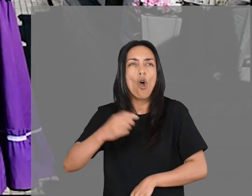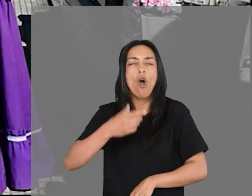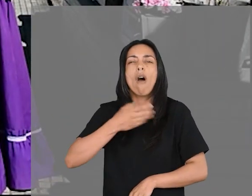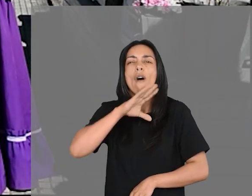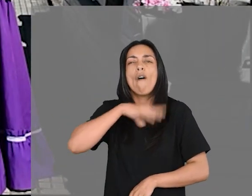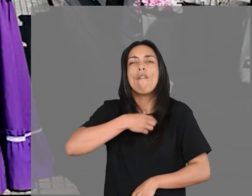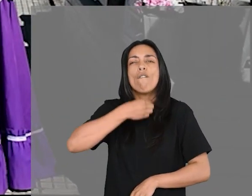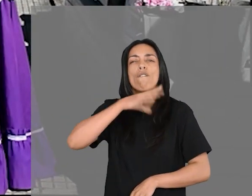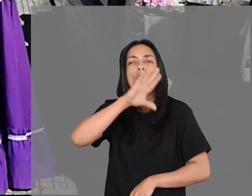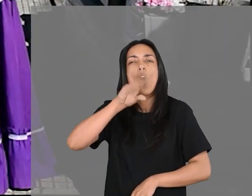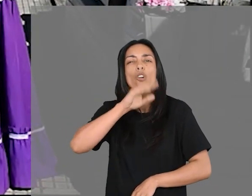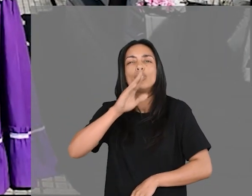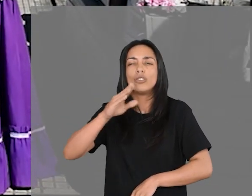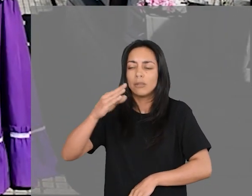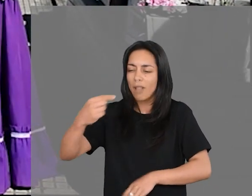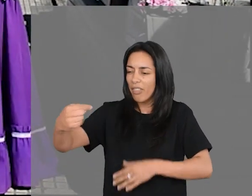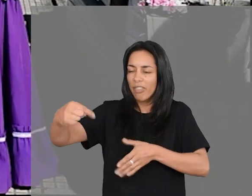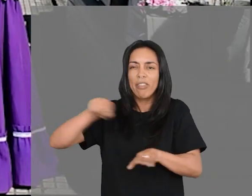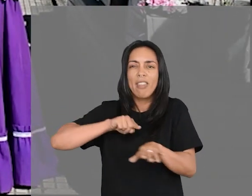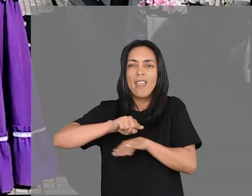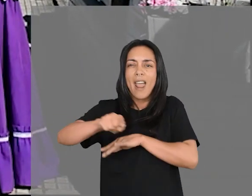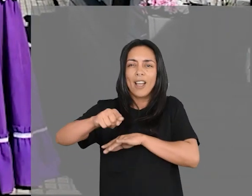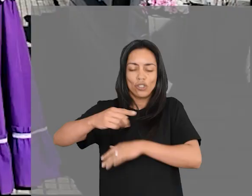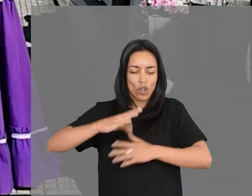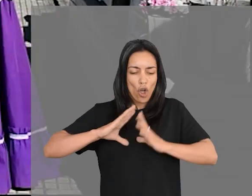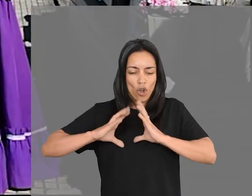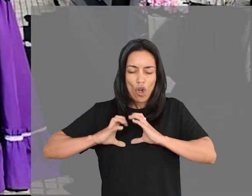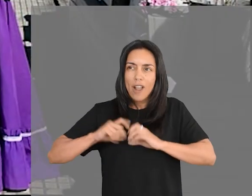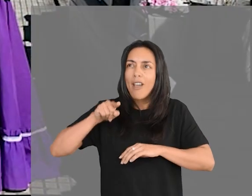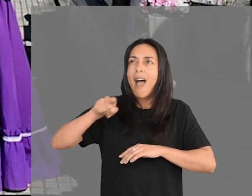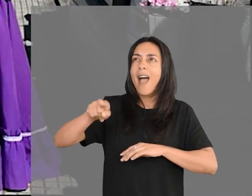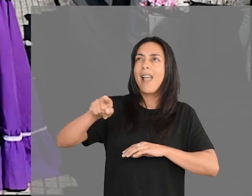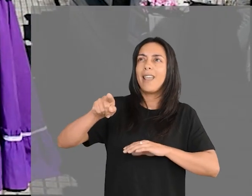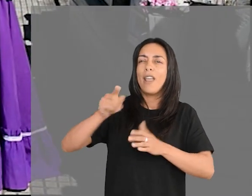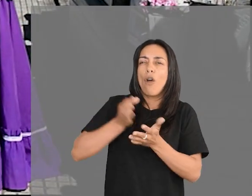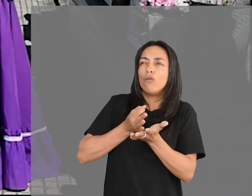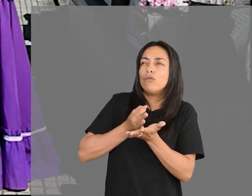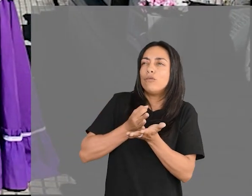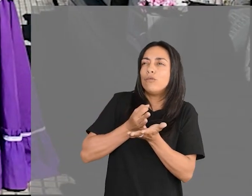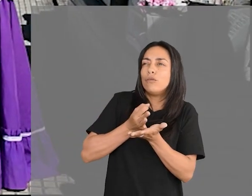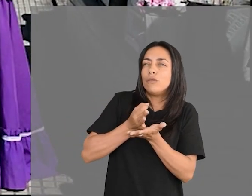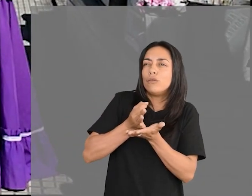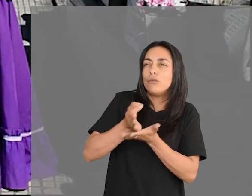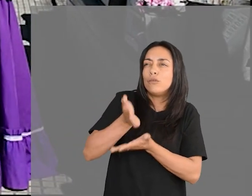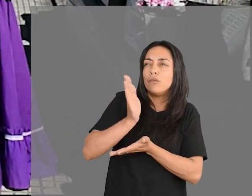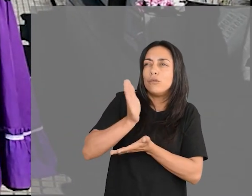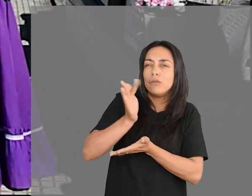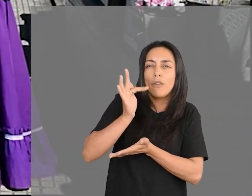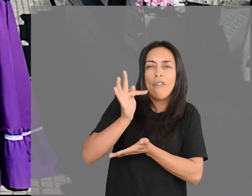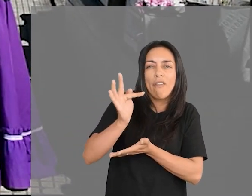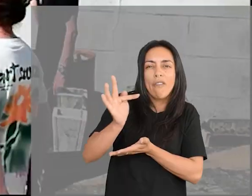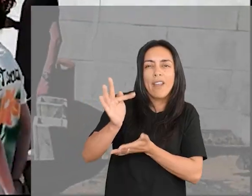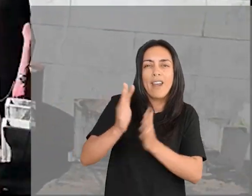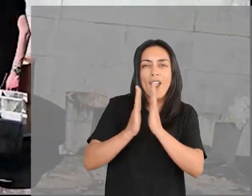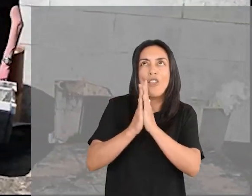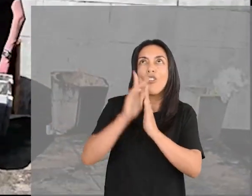voz hablando al alma, su lenguaje dice, ahí está la inmensidad y Dios.